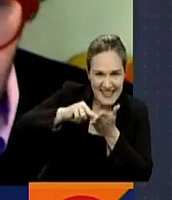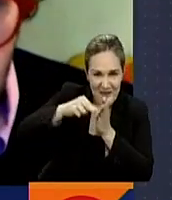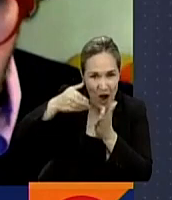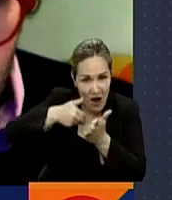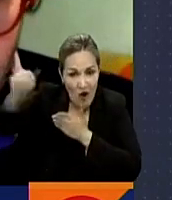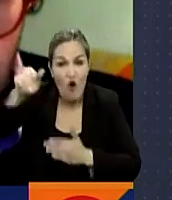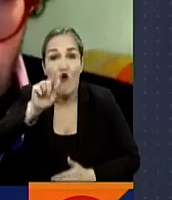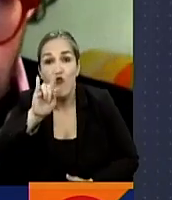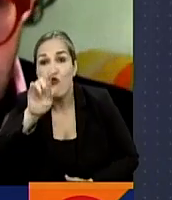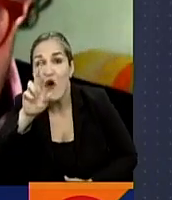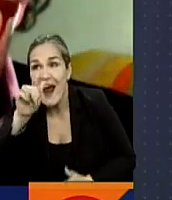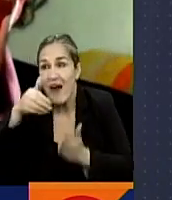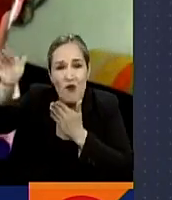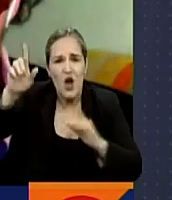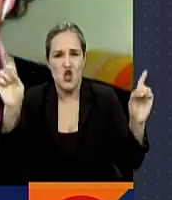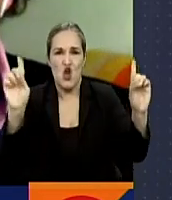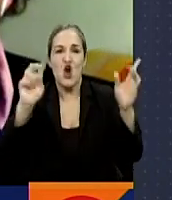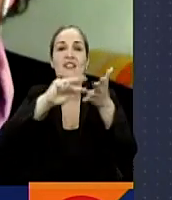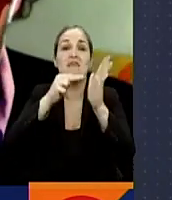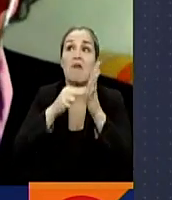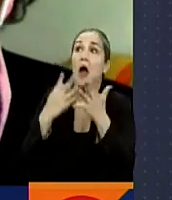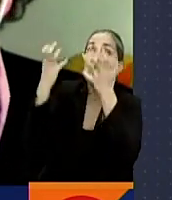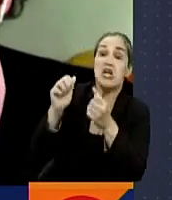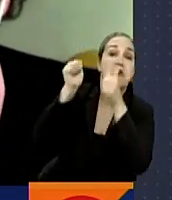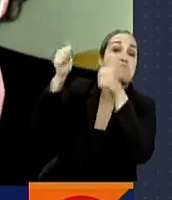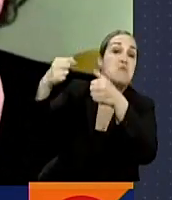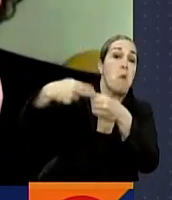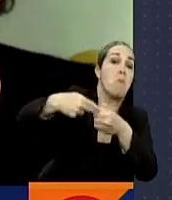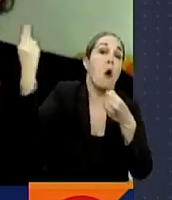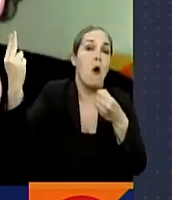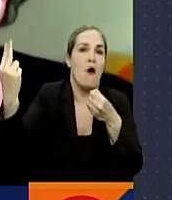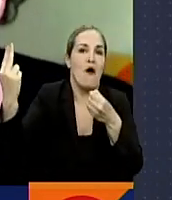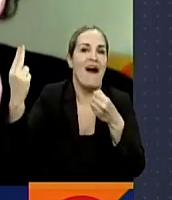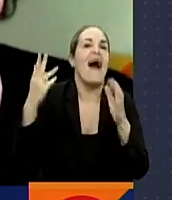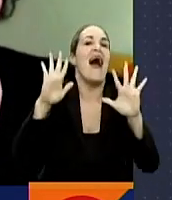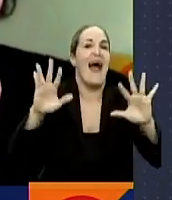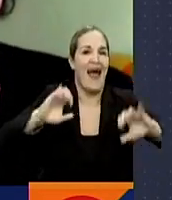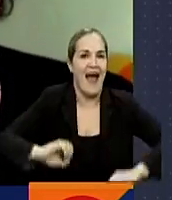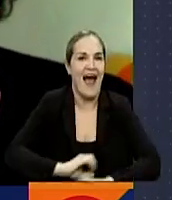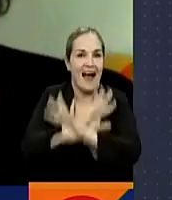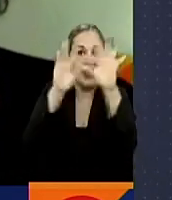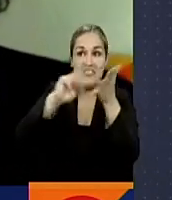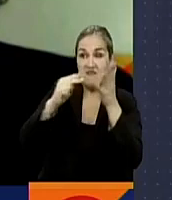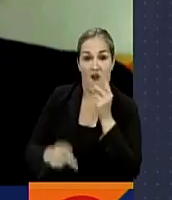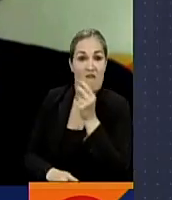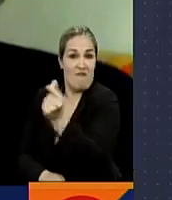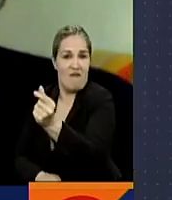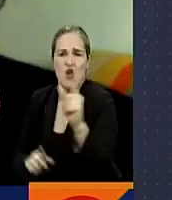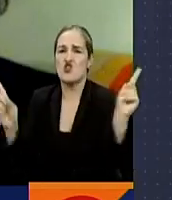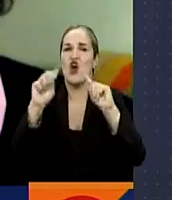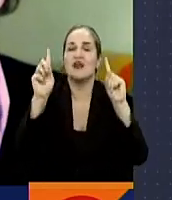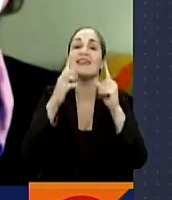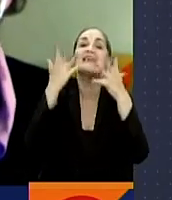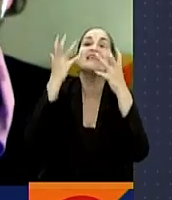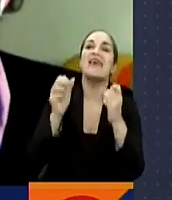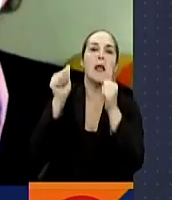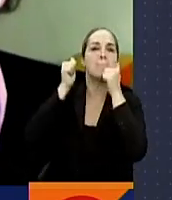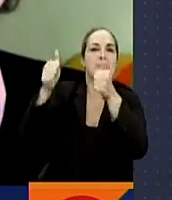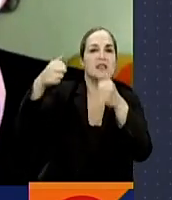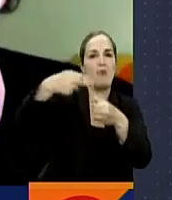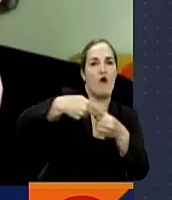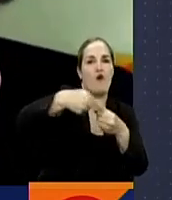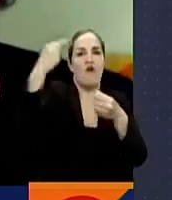y creo que ya el el ministro Leiva aclaró que el embajador no está expulsado Colombia sigue teniendo una relación